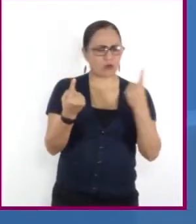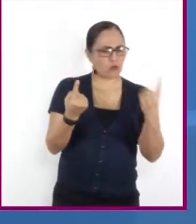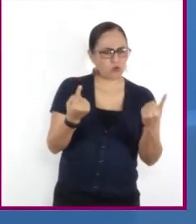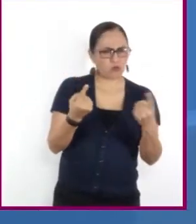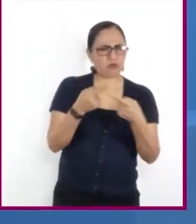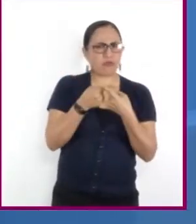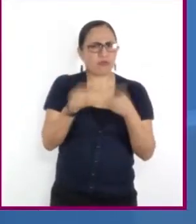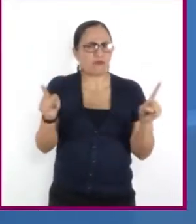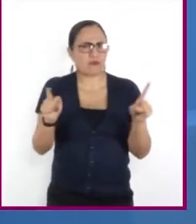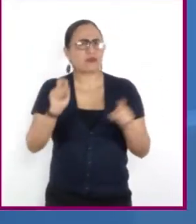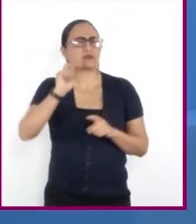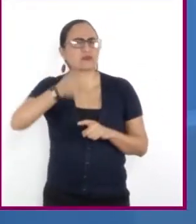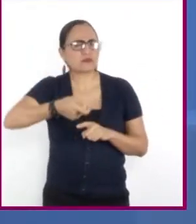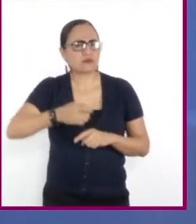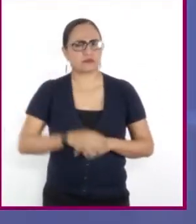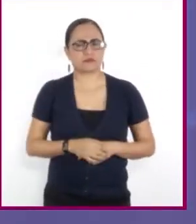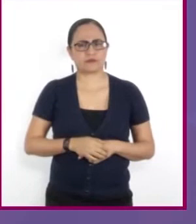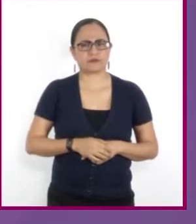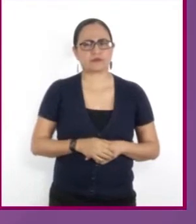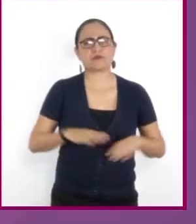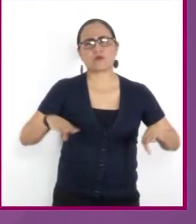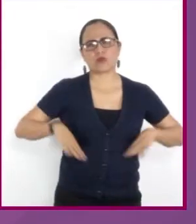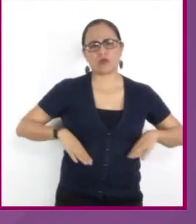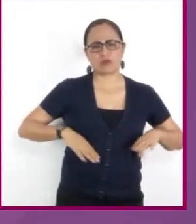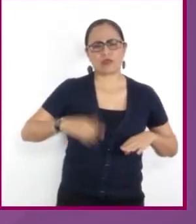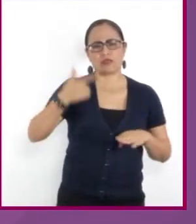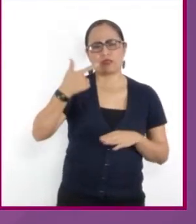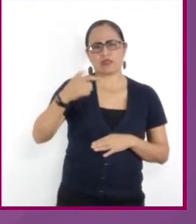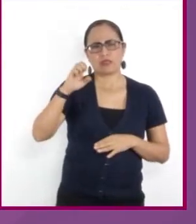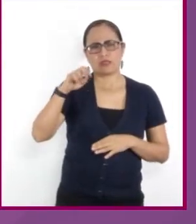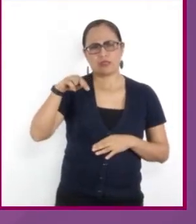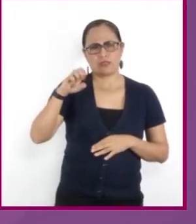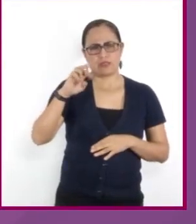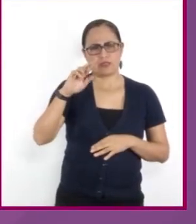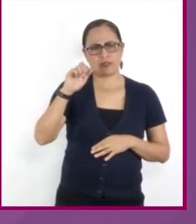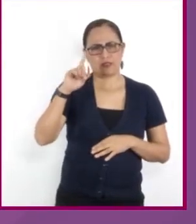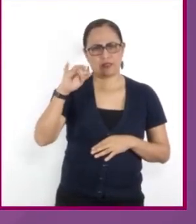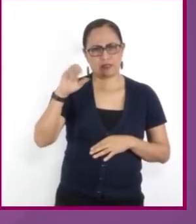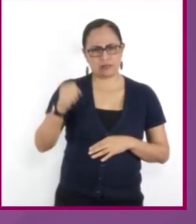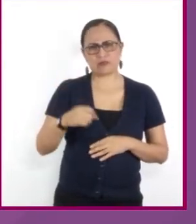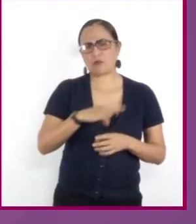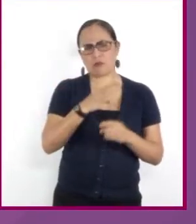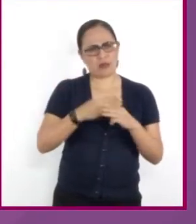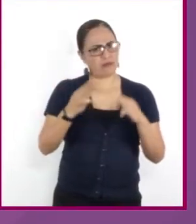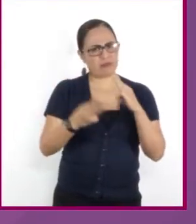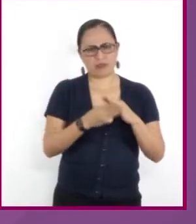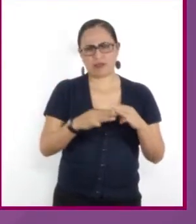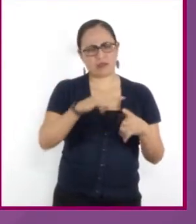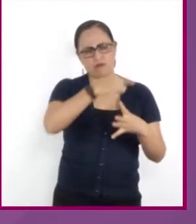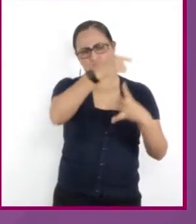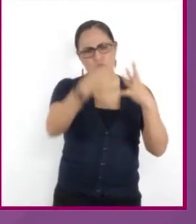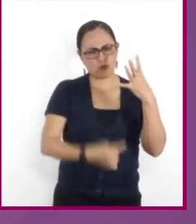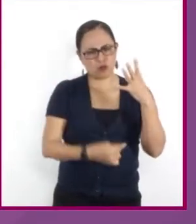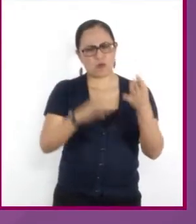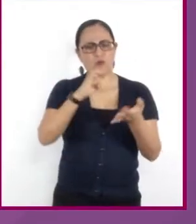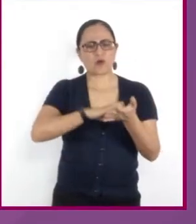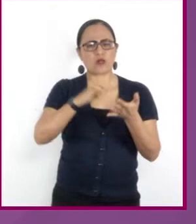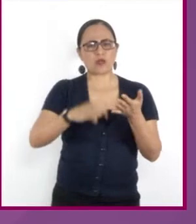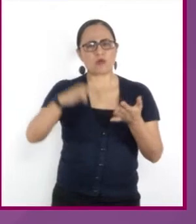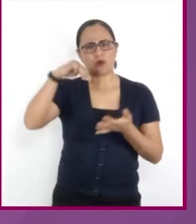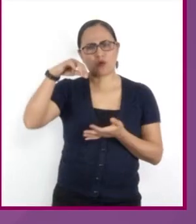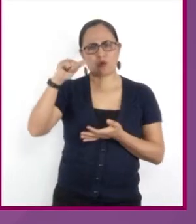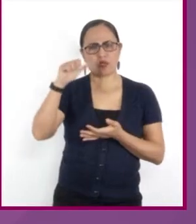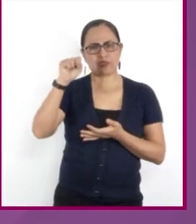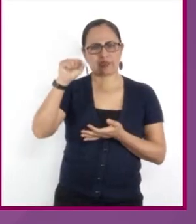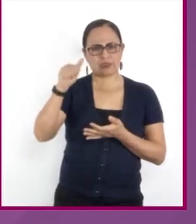profesora? Las propiedades generales o extensivas son aquellas que posee toda la materia. Este es el caso de la masa,